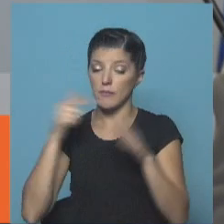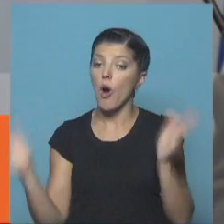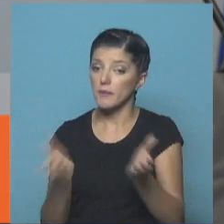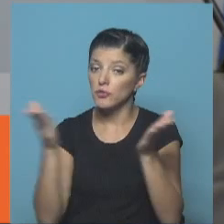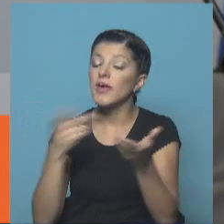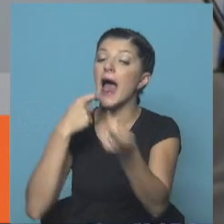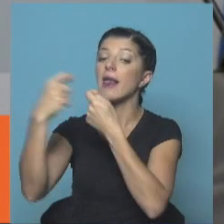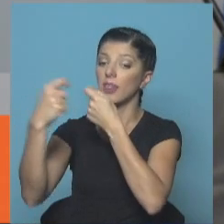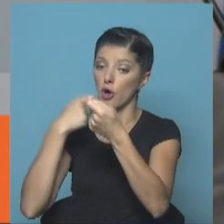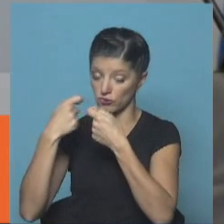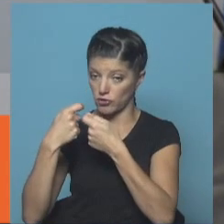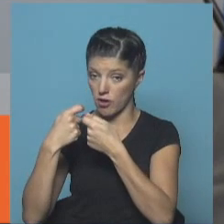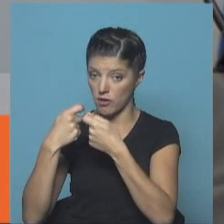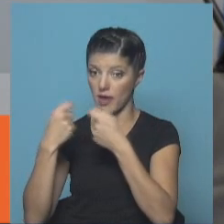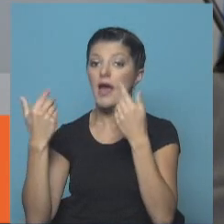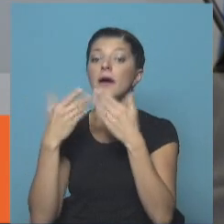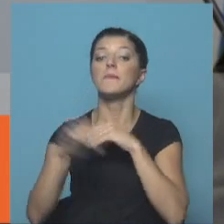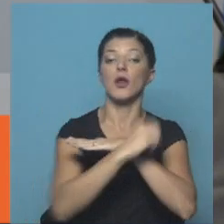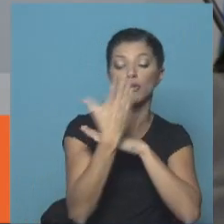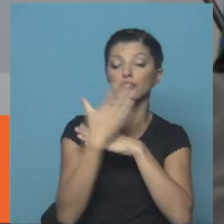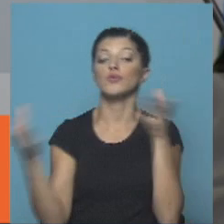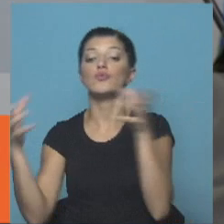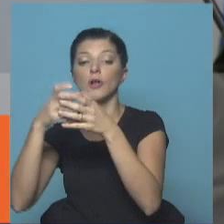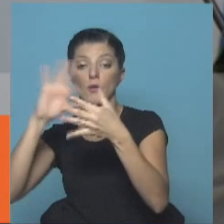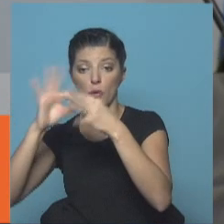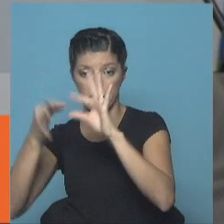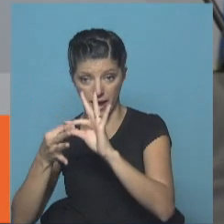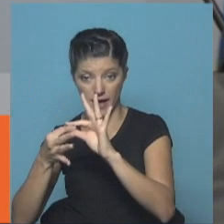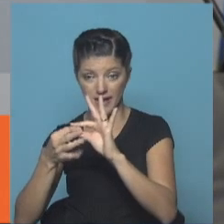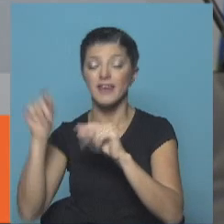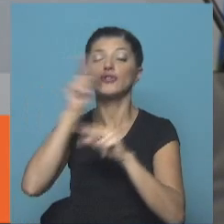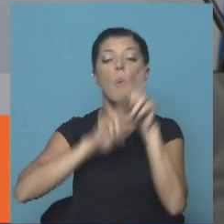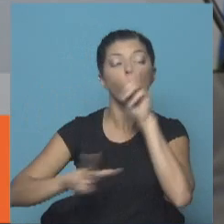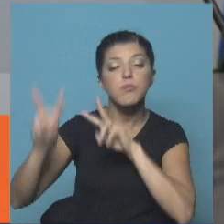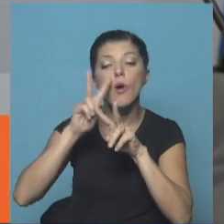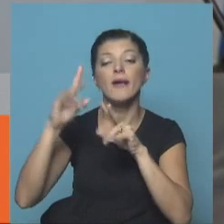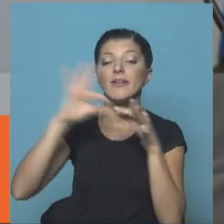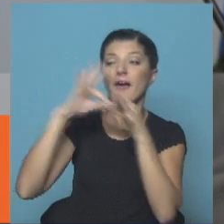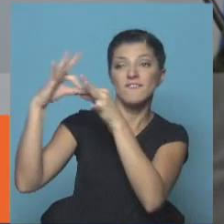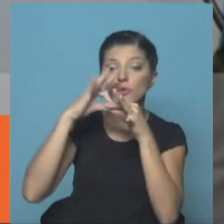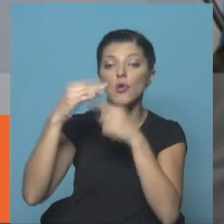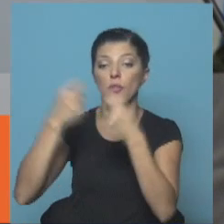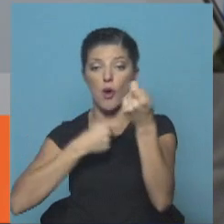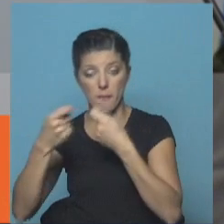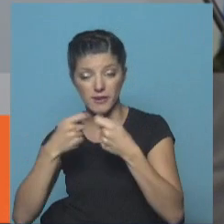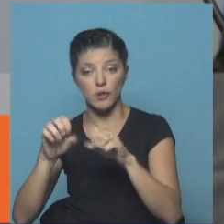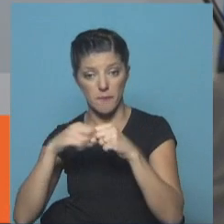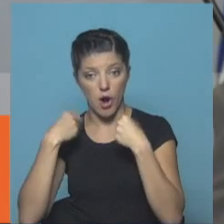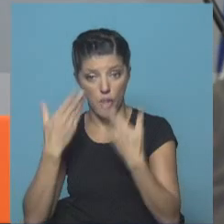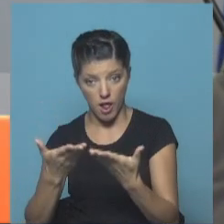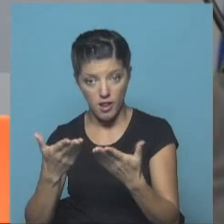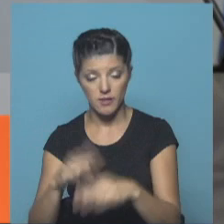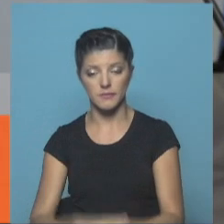de las negociaciones Mercosur-Unión Europea, las cuales buscan intensificar los vínculos comerciales y de cooperación entre ambos